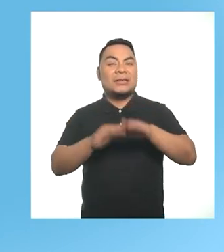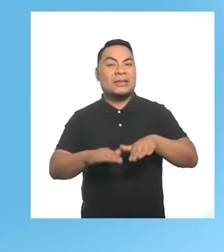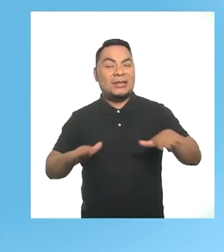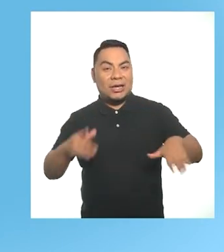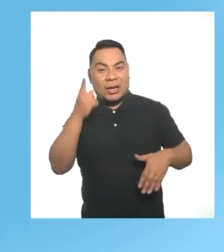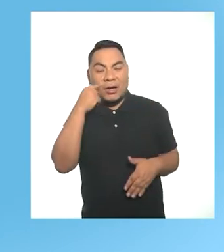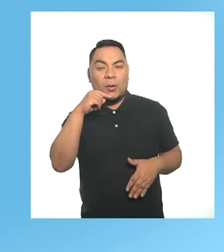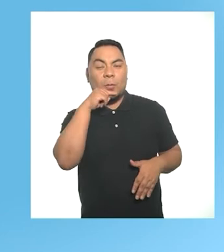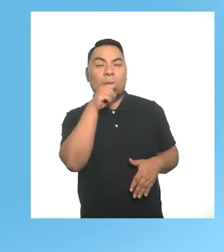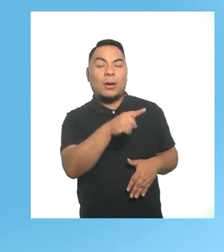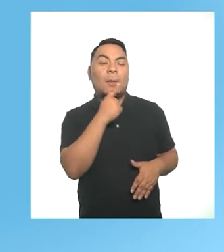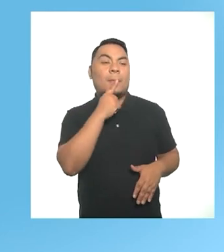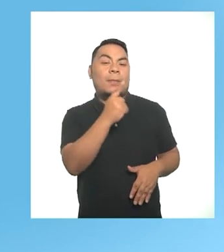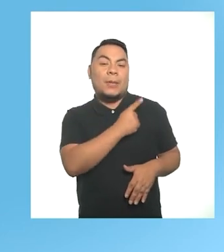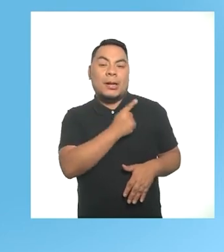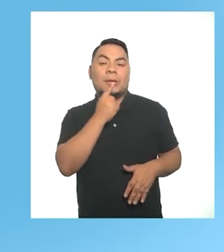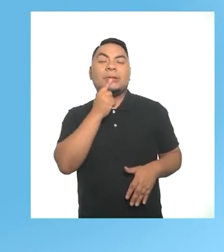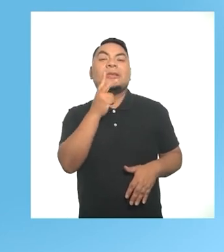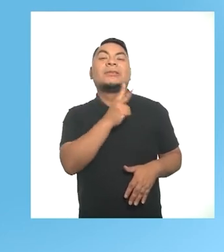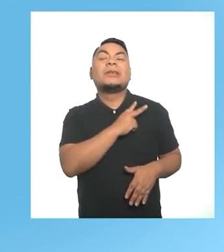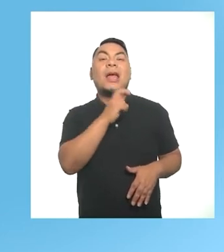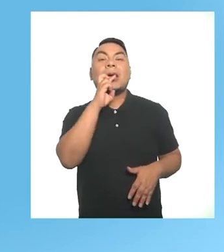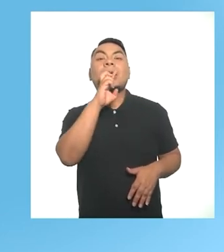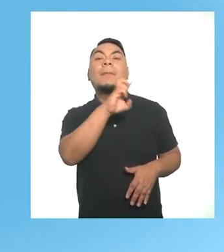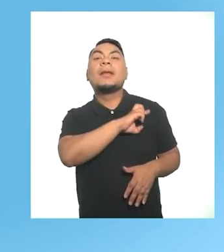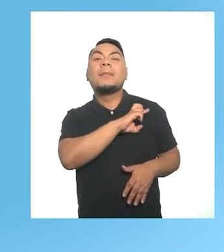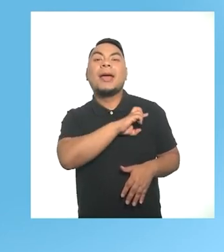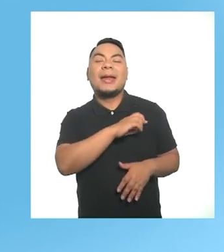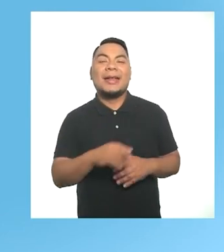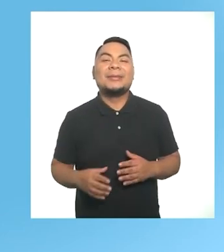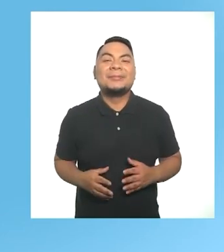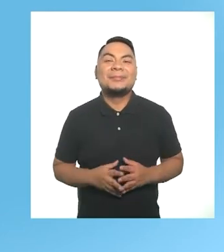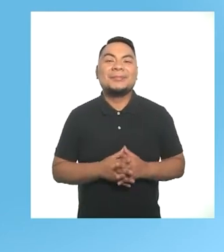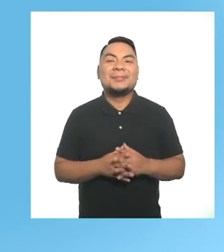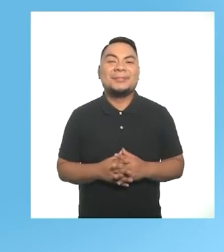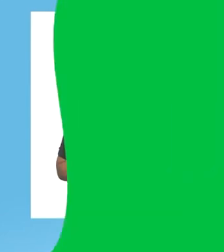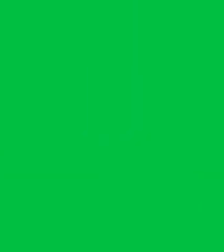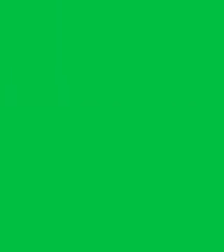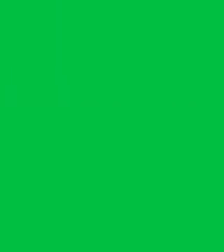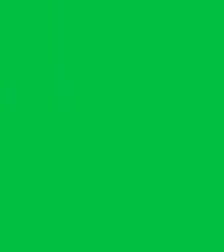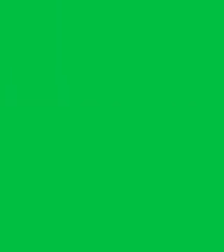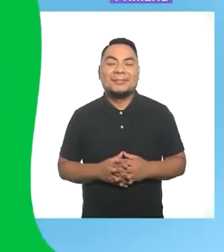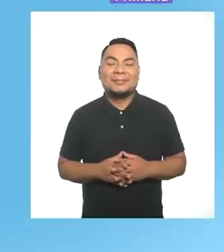de niñas y niños de primer y segundo grado de primaria.